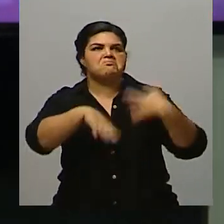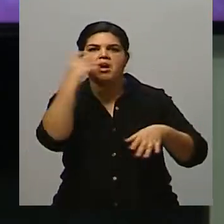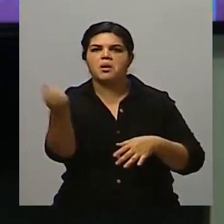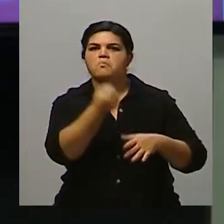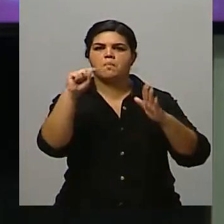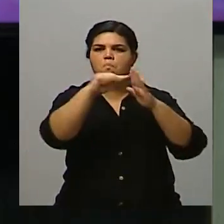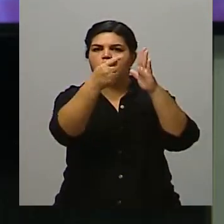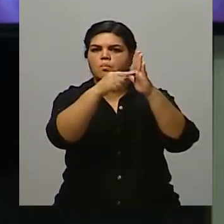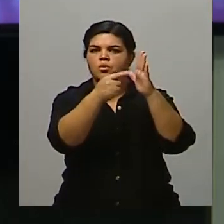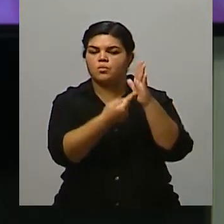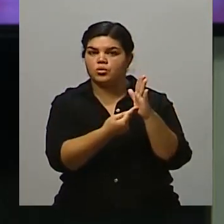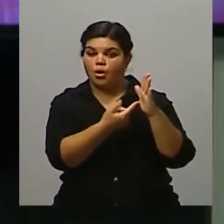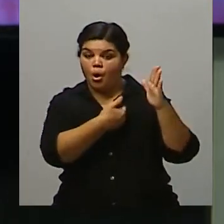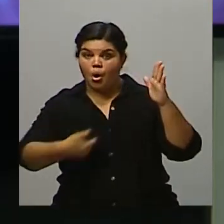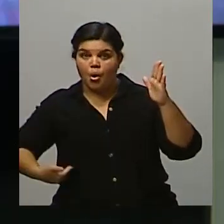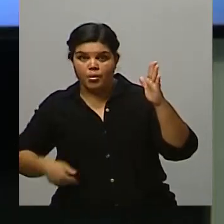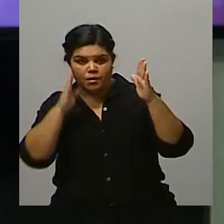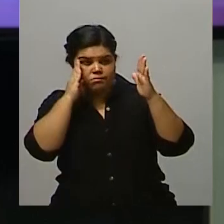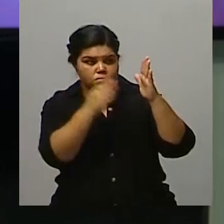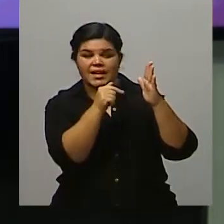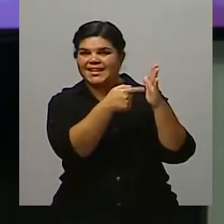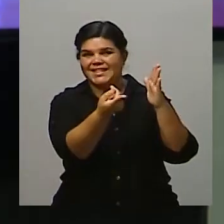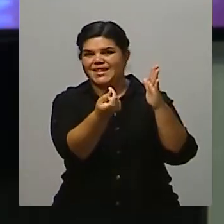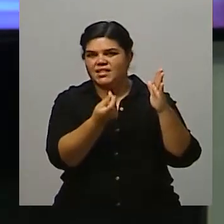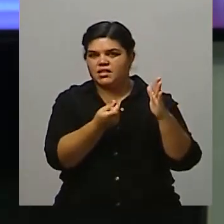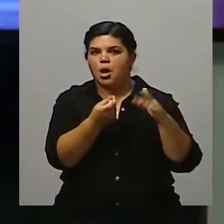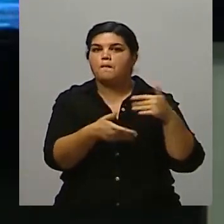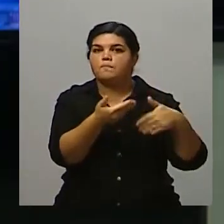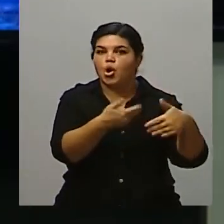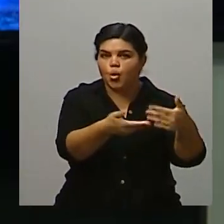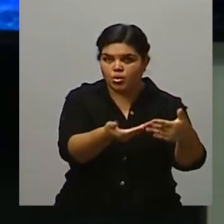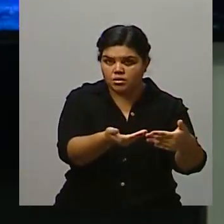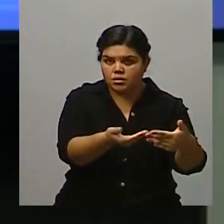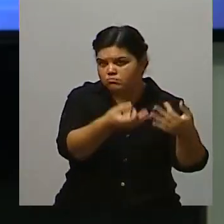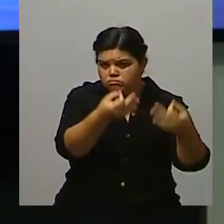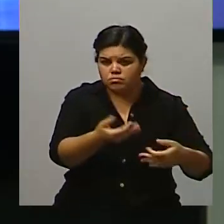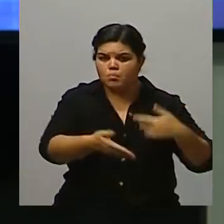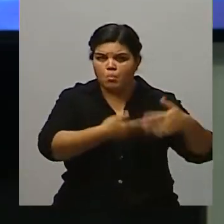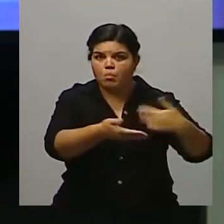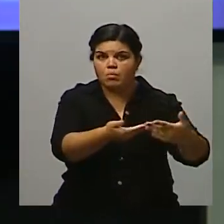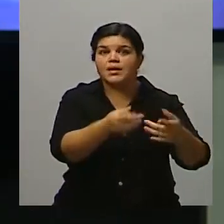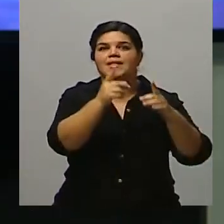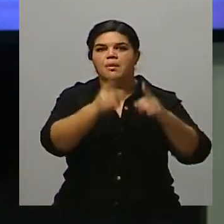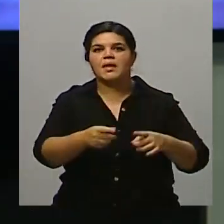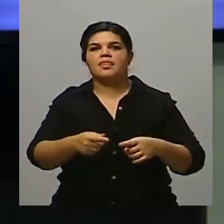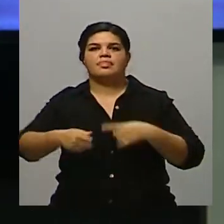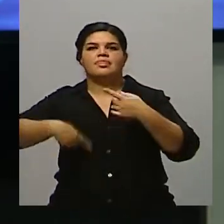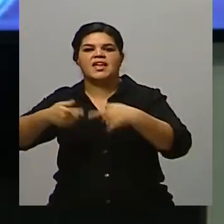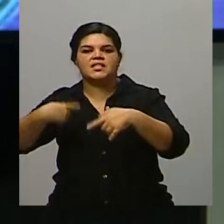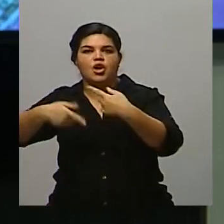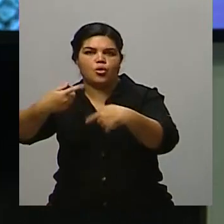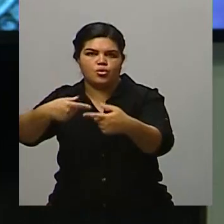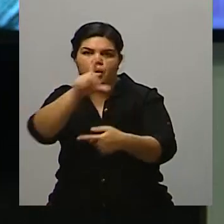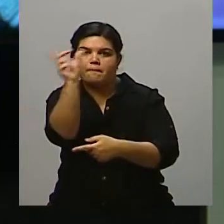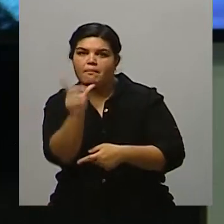principal de un gobierno debe ser en que sea productivo, calculo yo, y además que tenga que ver con el desarrollo de ese país,